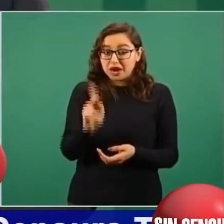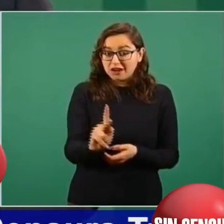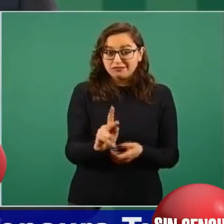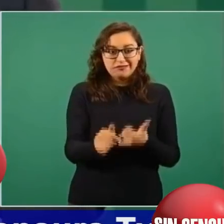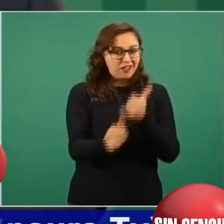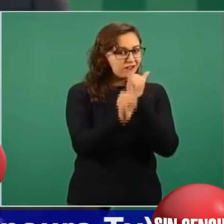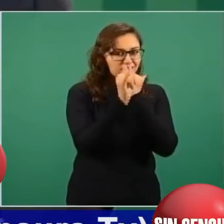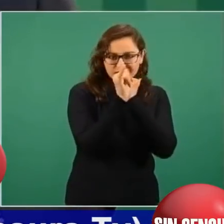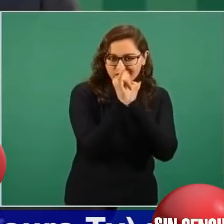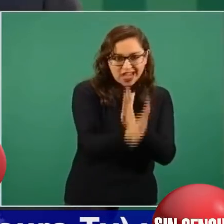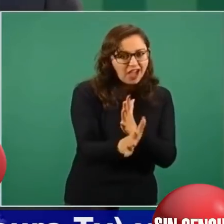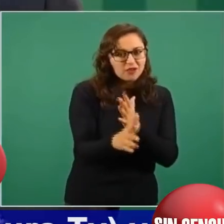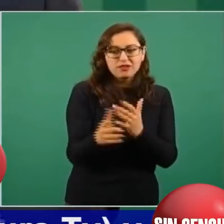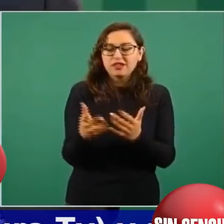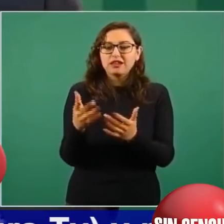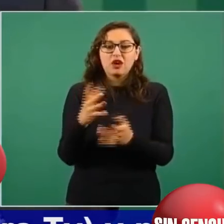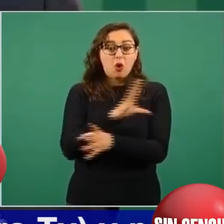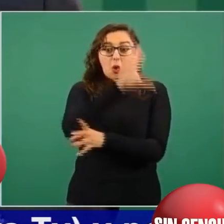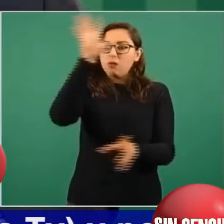fraudes.